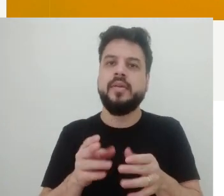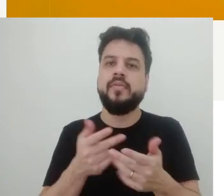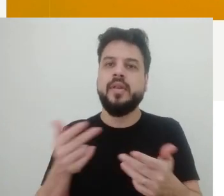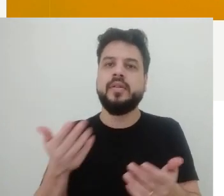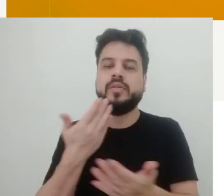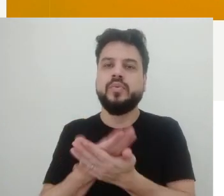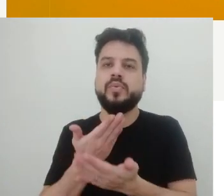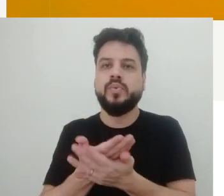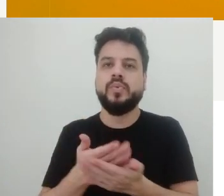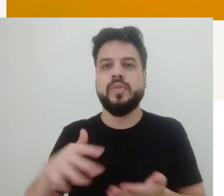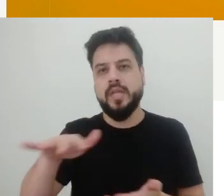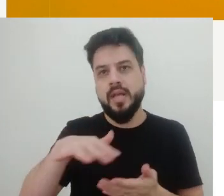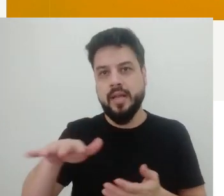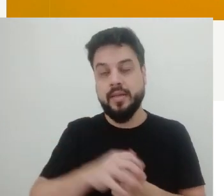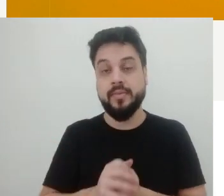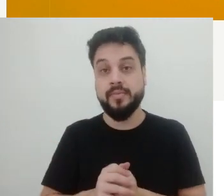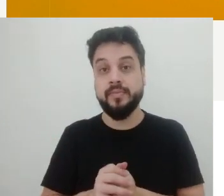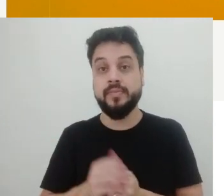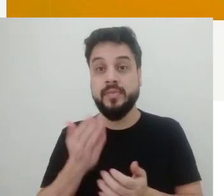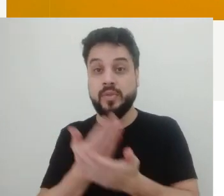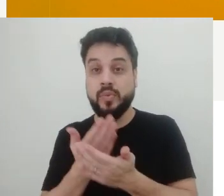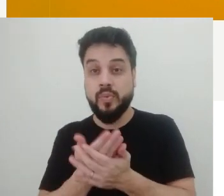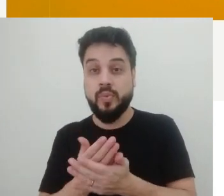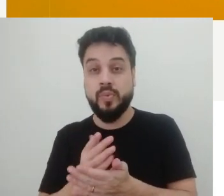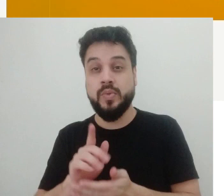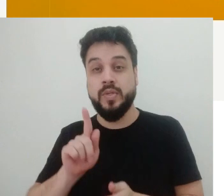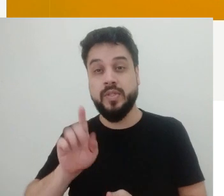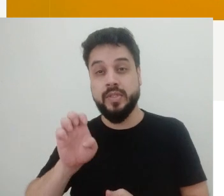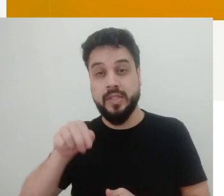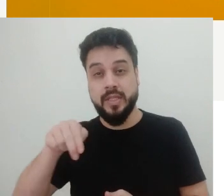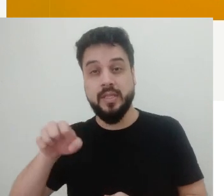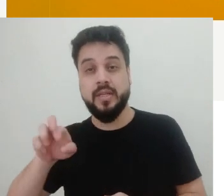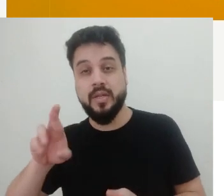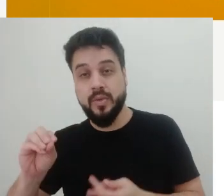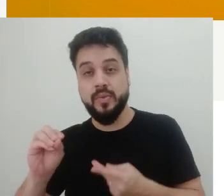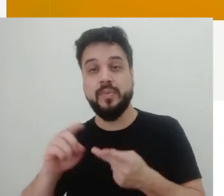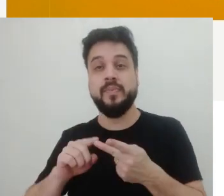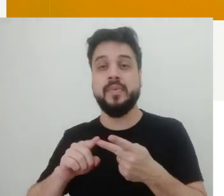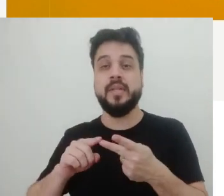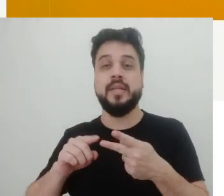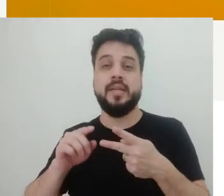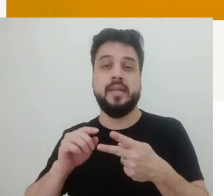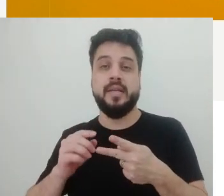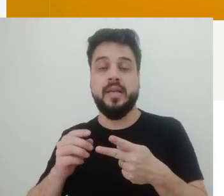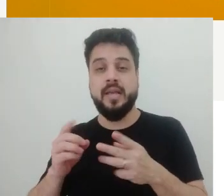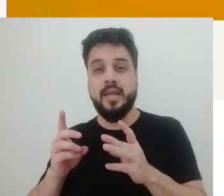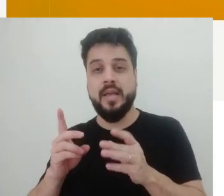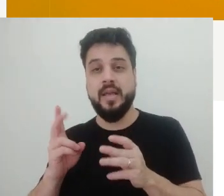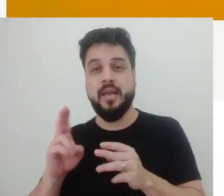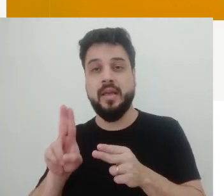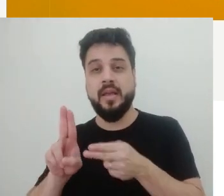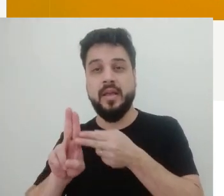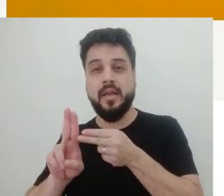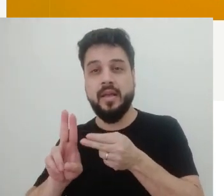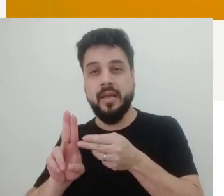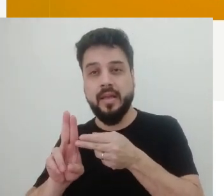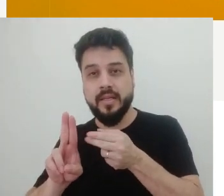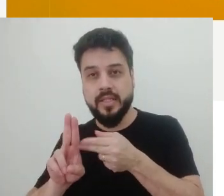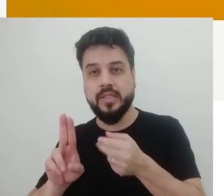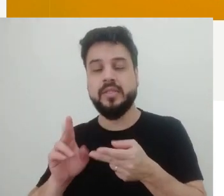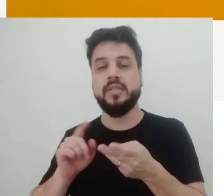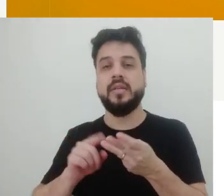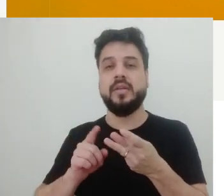cognitivos, en todos los cuales, y otros mucho más, en todos los cuales convergen